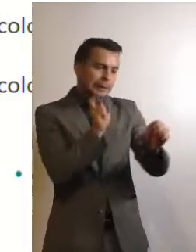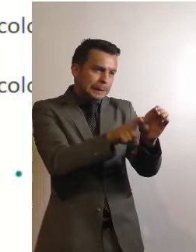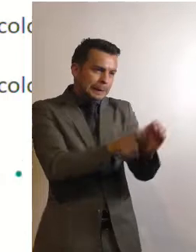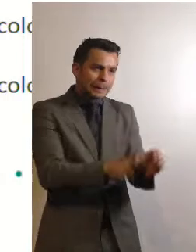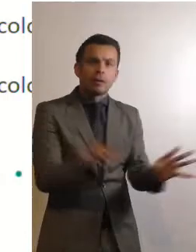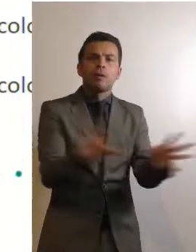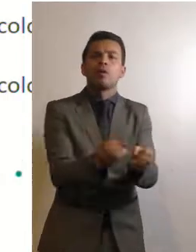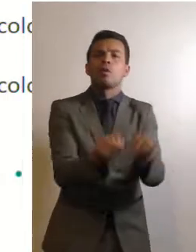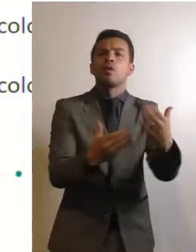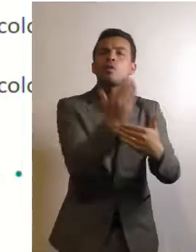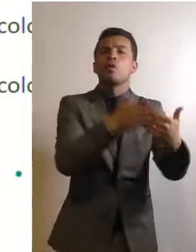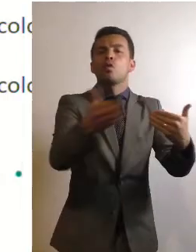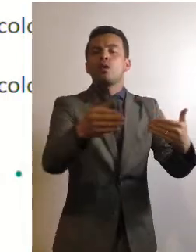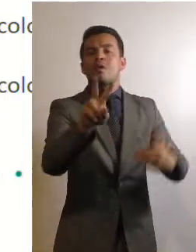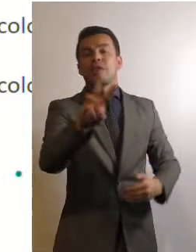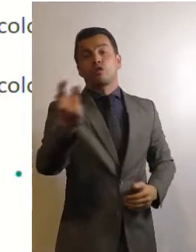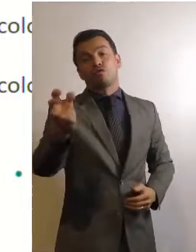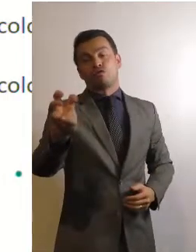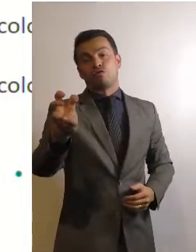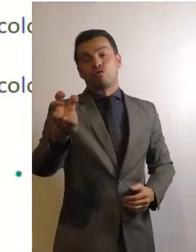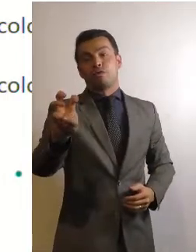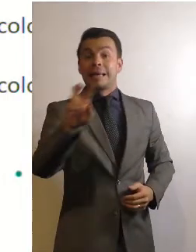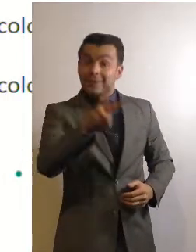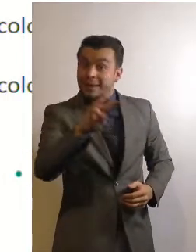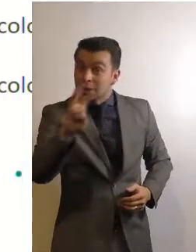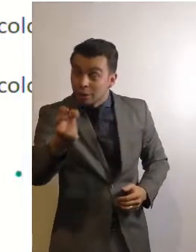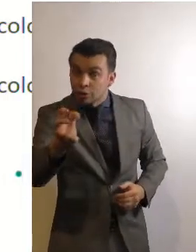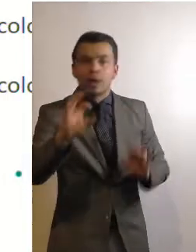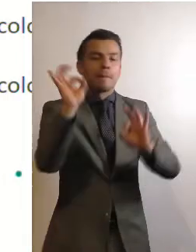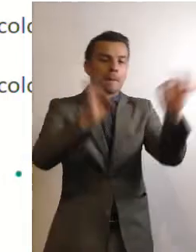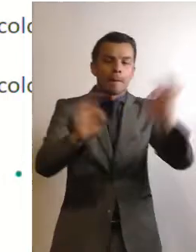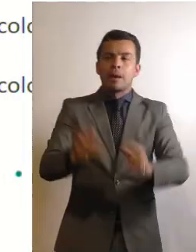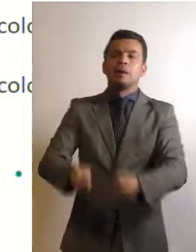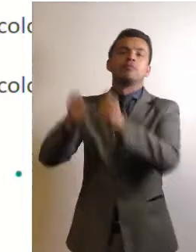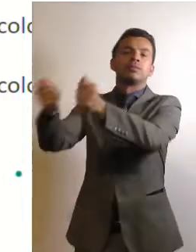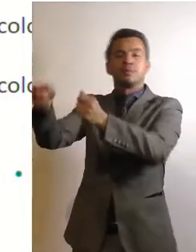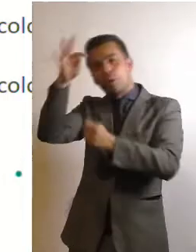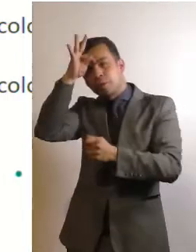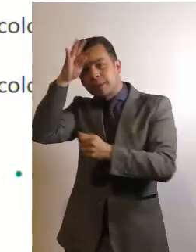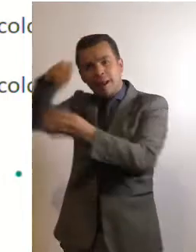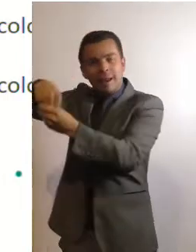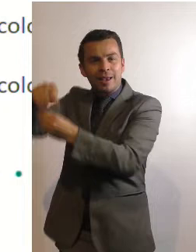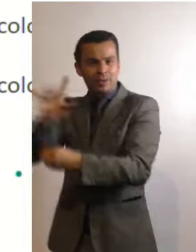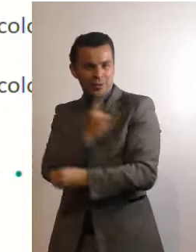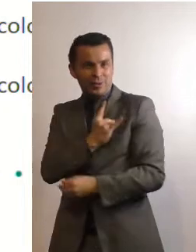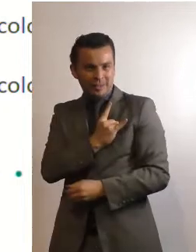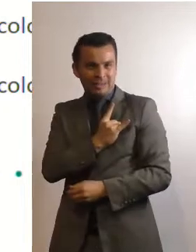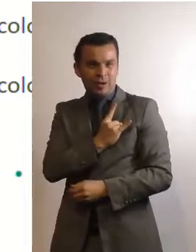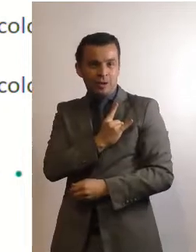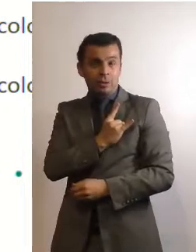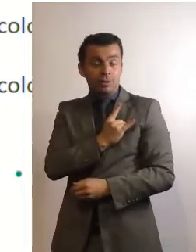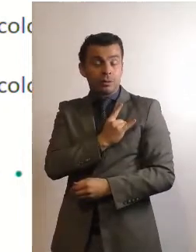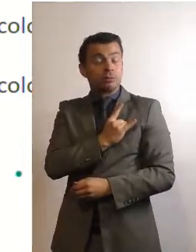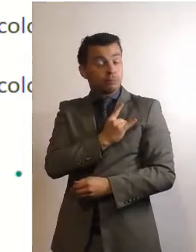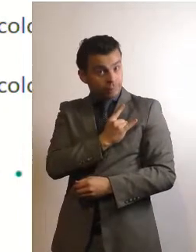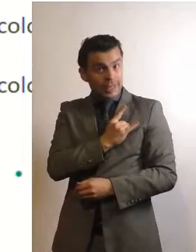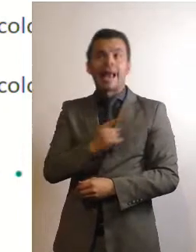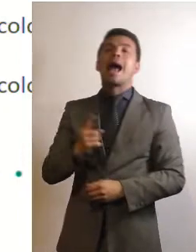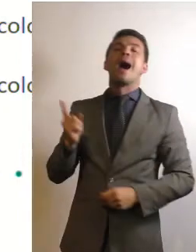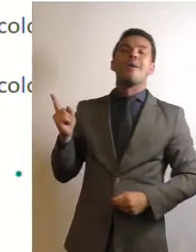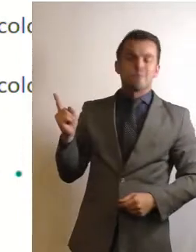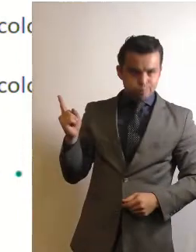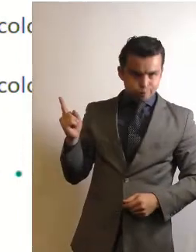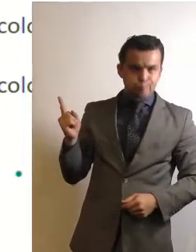total que van a rotar por nuestro hospital universitario. Aquí tenemos pues el listado de